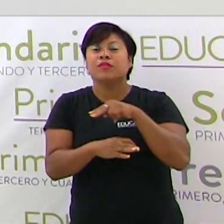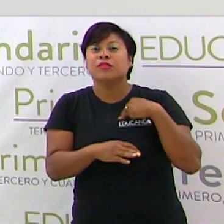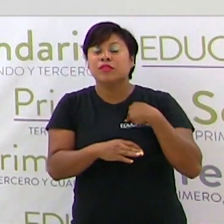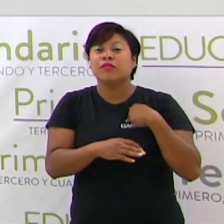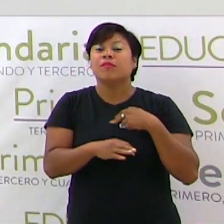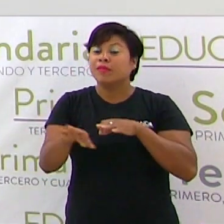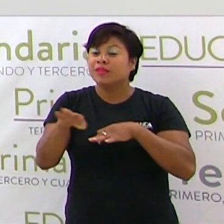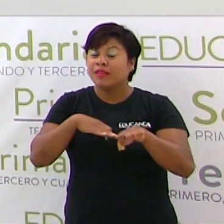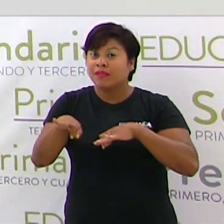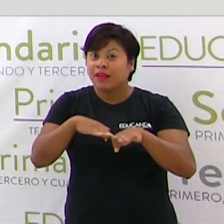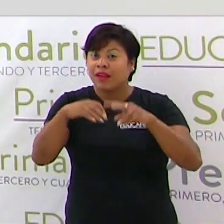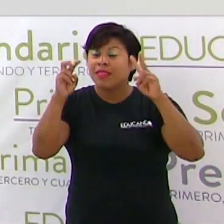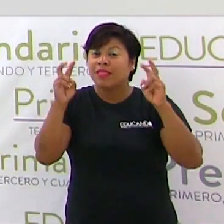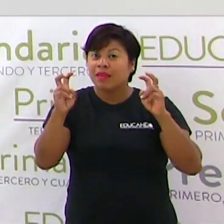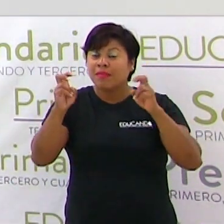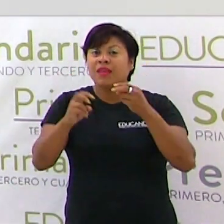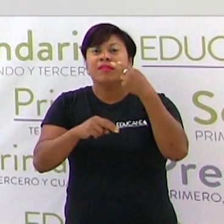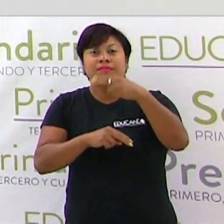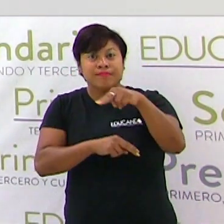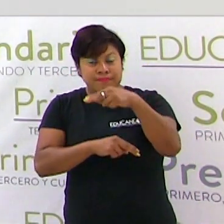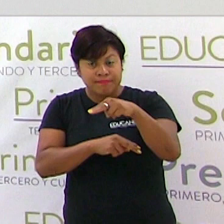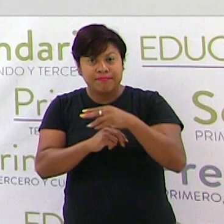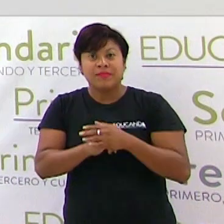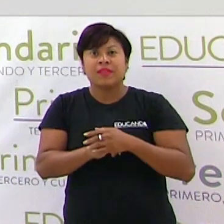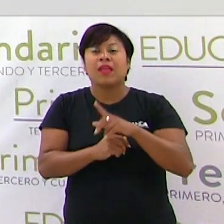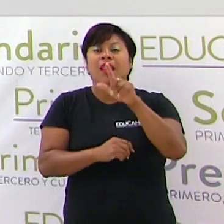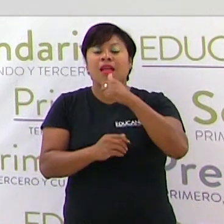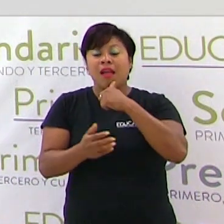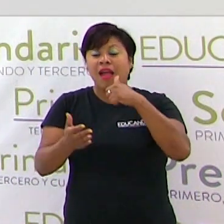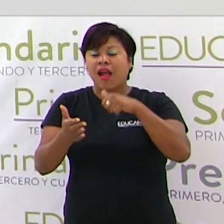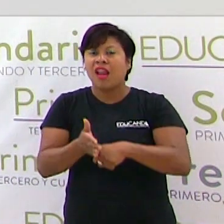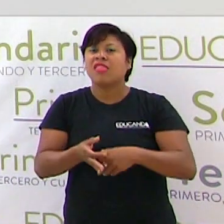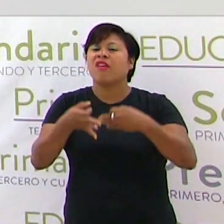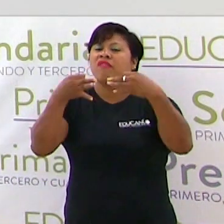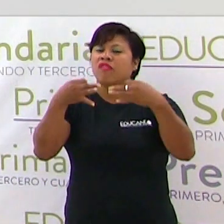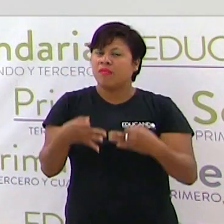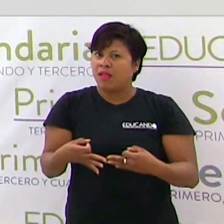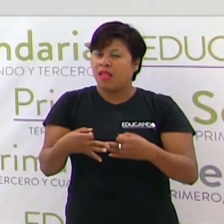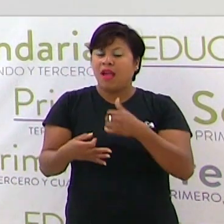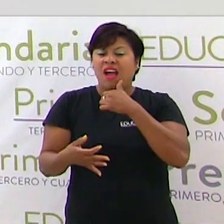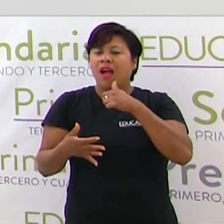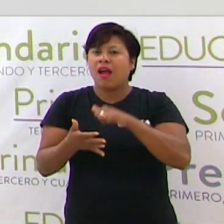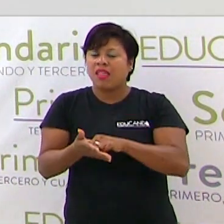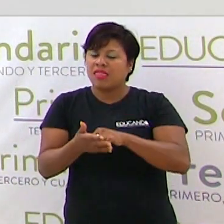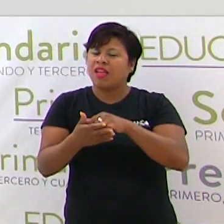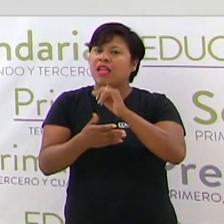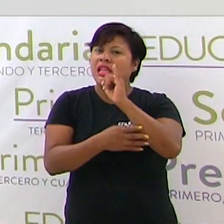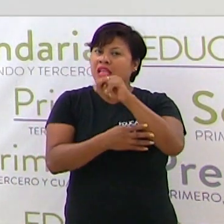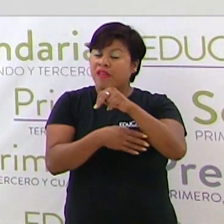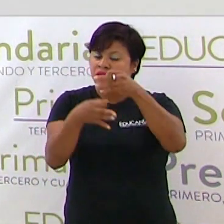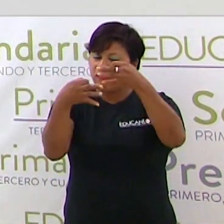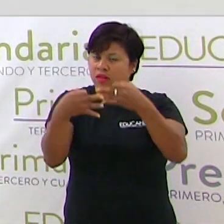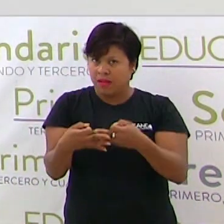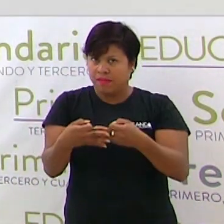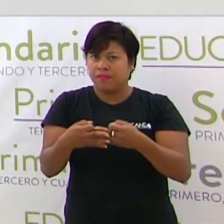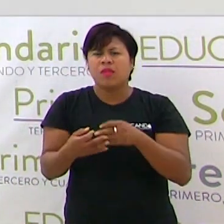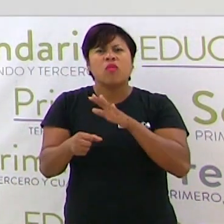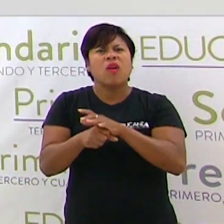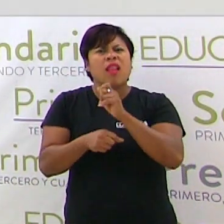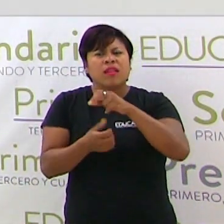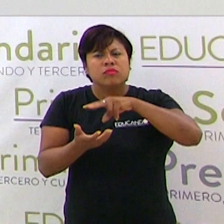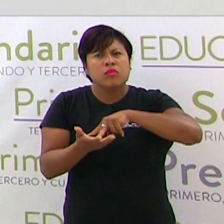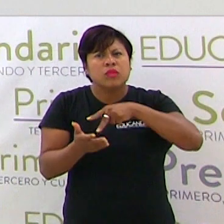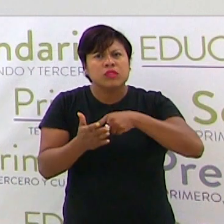a trabajar un tema que se llama la carta formal y la carta informal. ¿Cuál es el propósito de esta